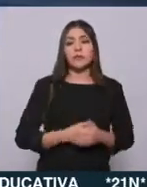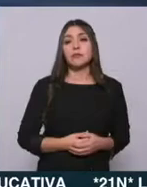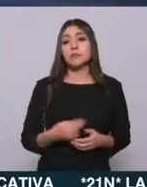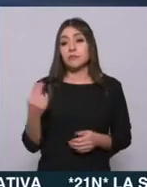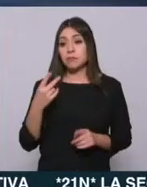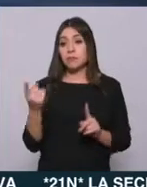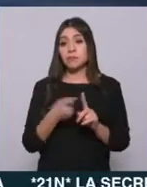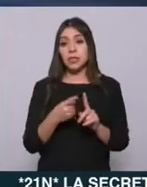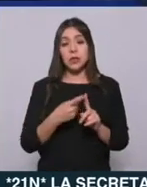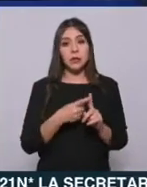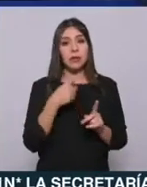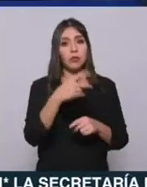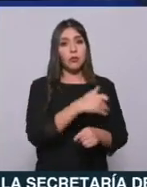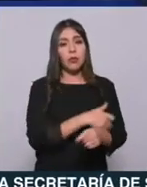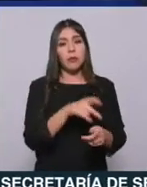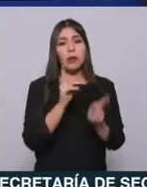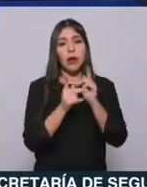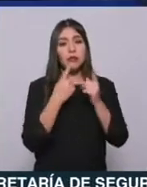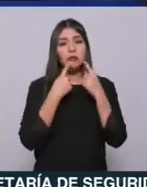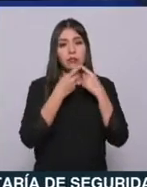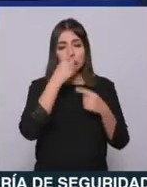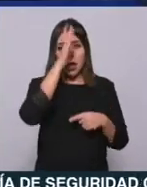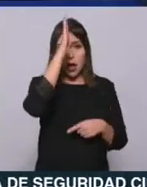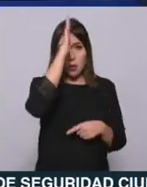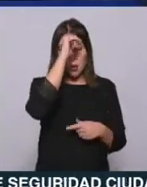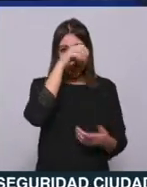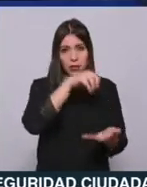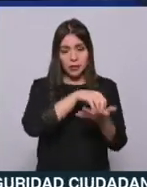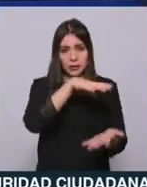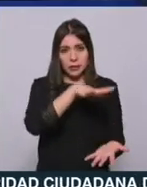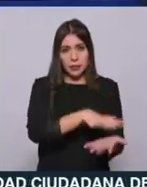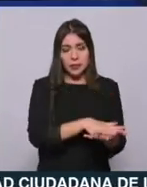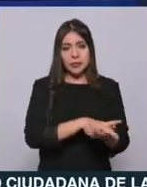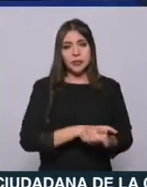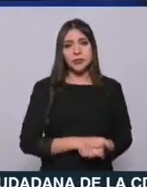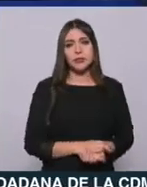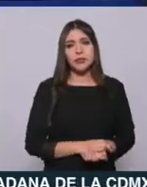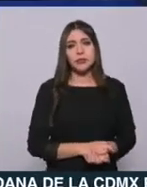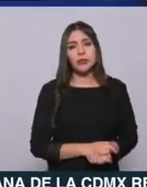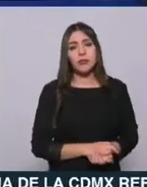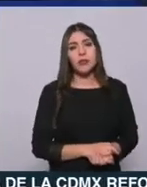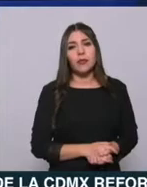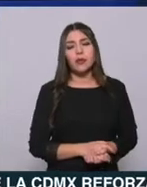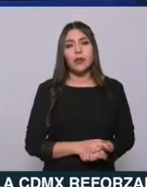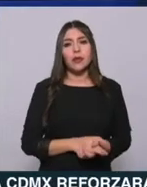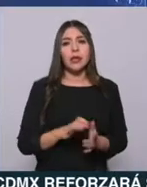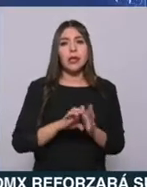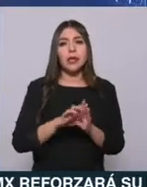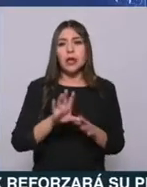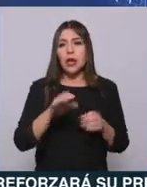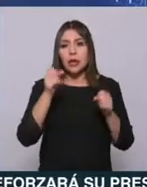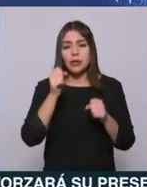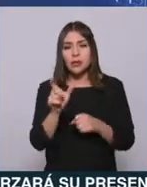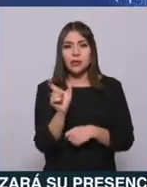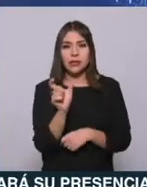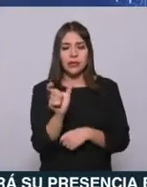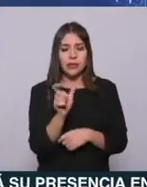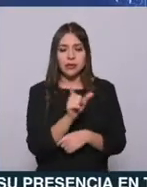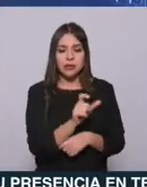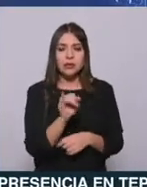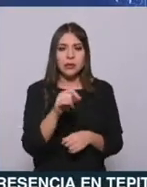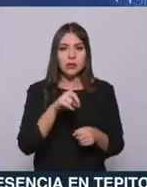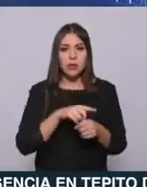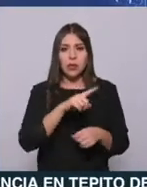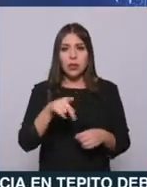más importante es hablar con la familia. Ahora, esta, pues, digamos, como ficha que ya nos acredita como donadores, sería importante que